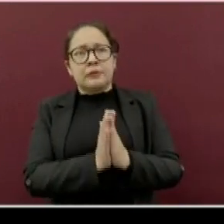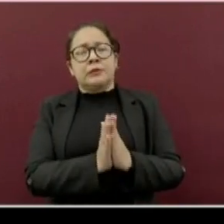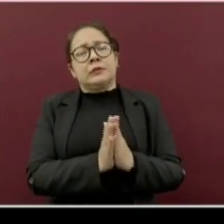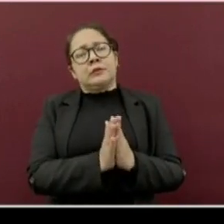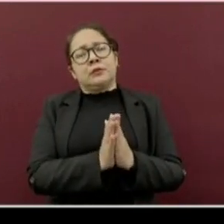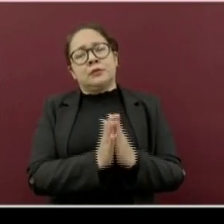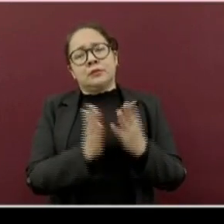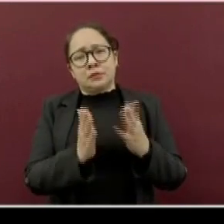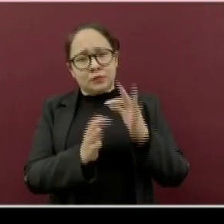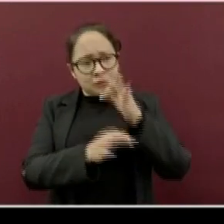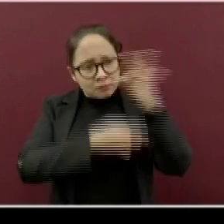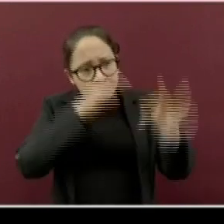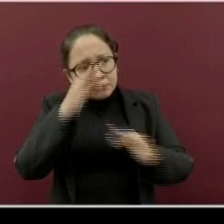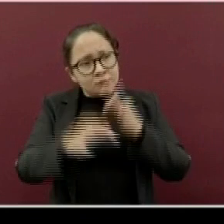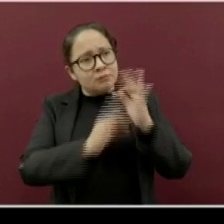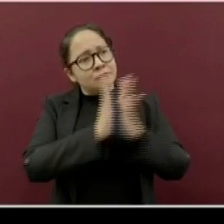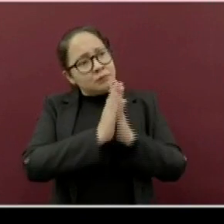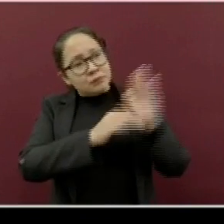sigan corriendo la voz.